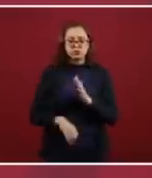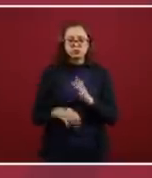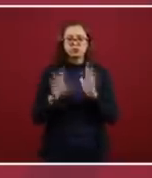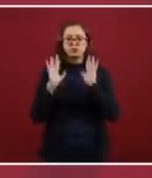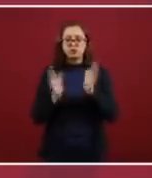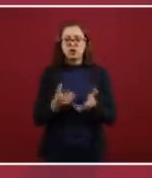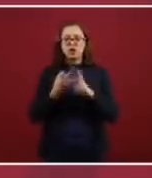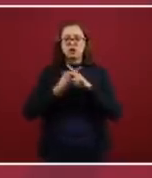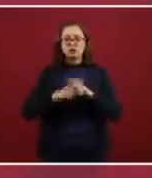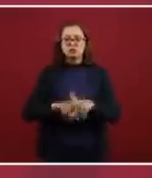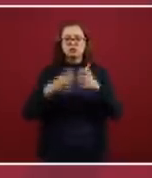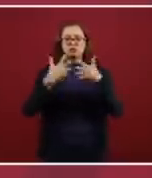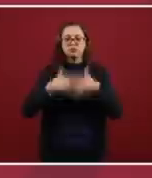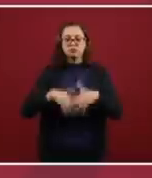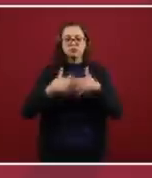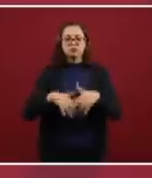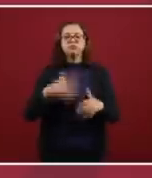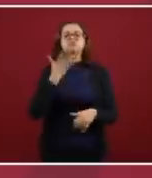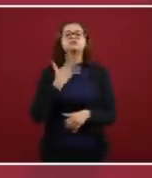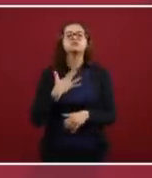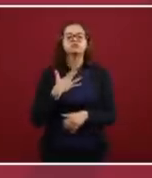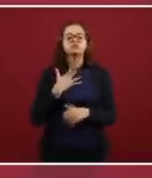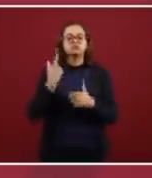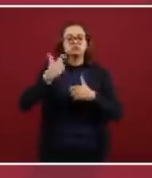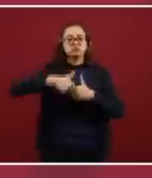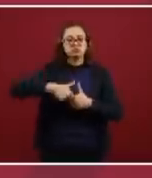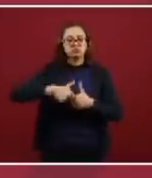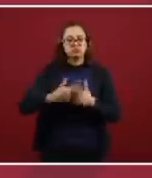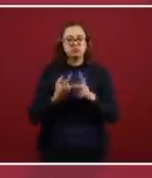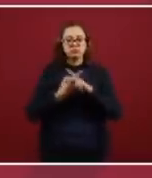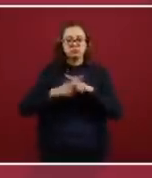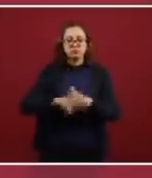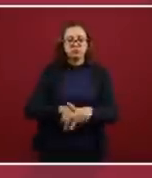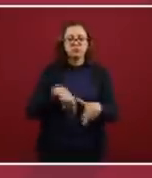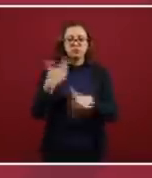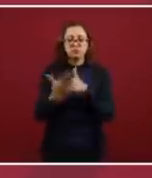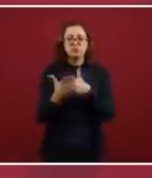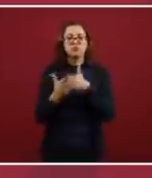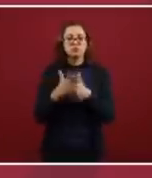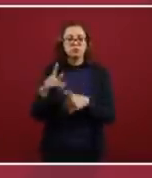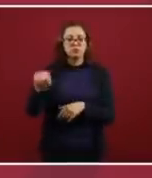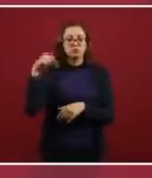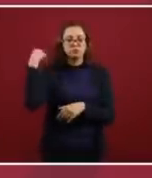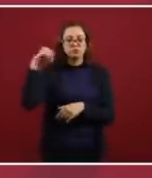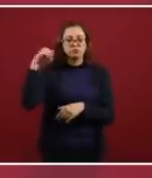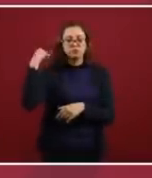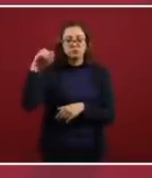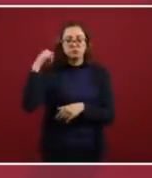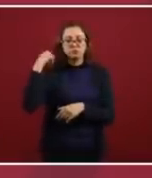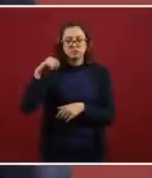refinería, ya si se va a Tabasco,